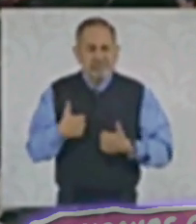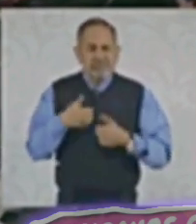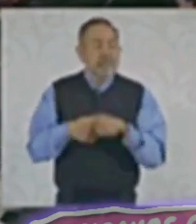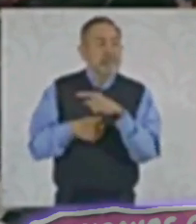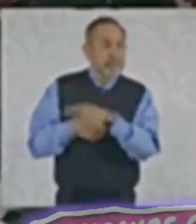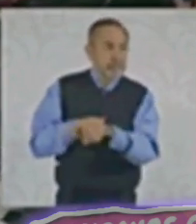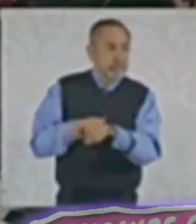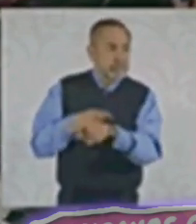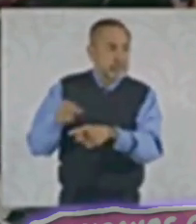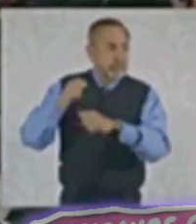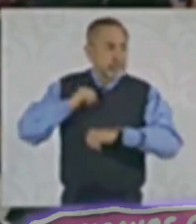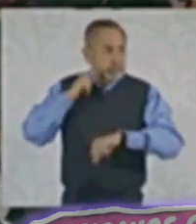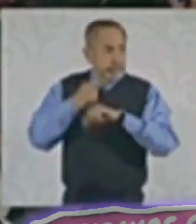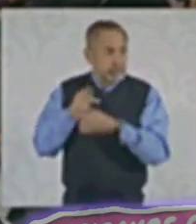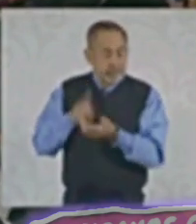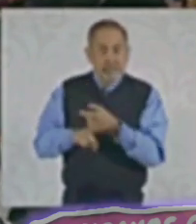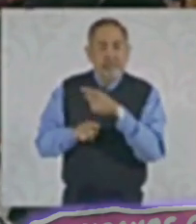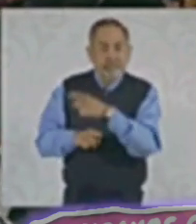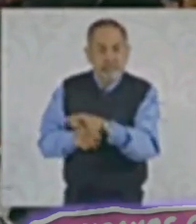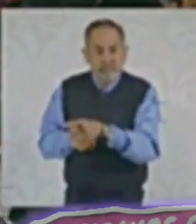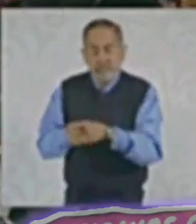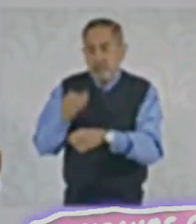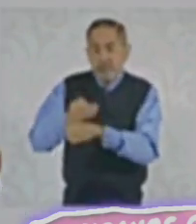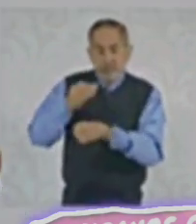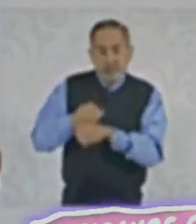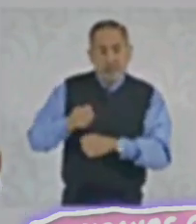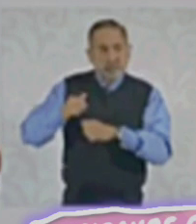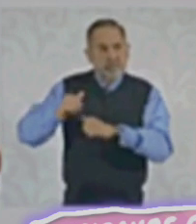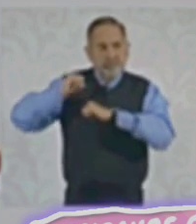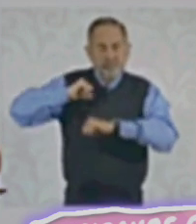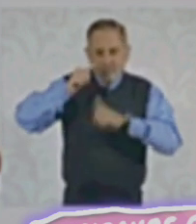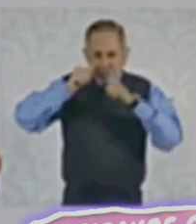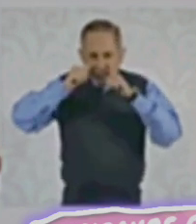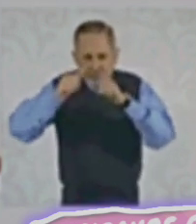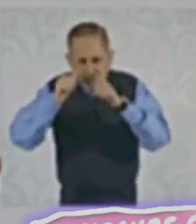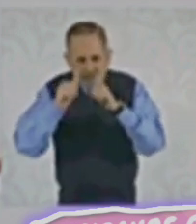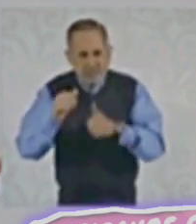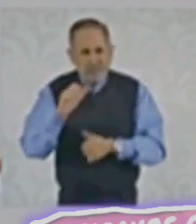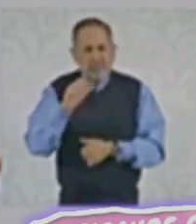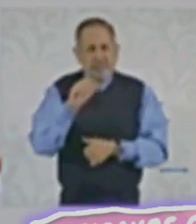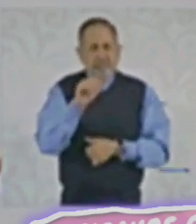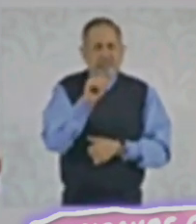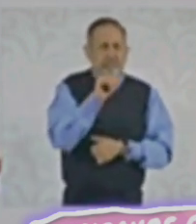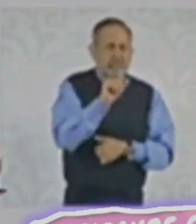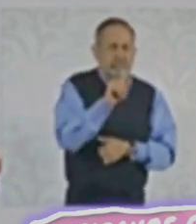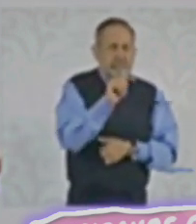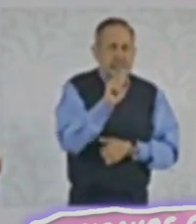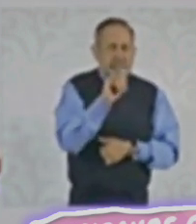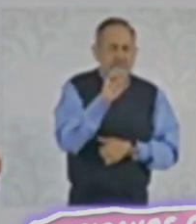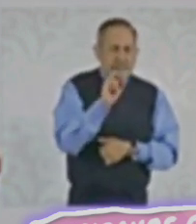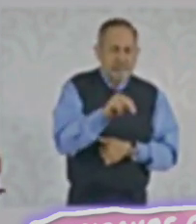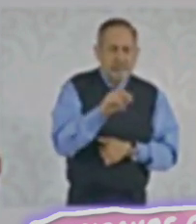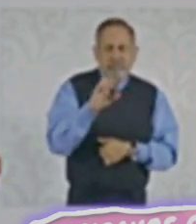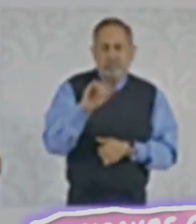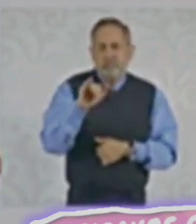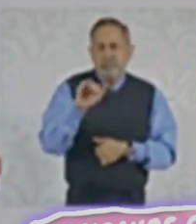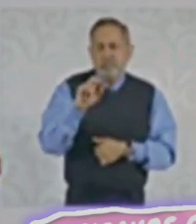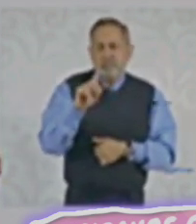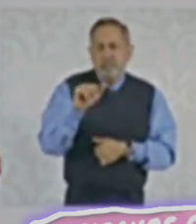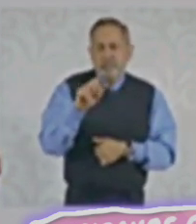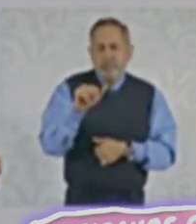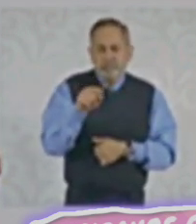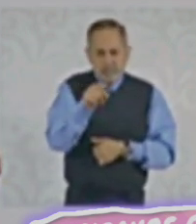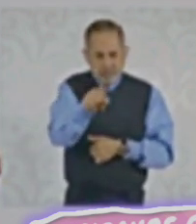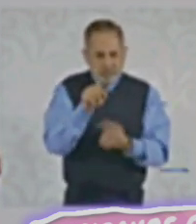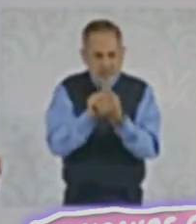Ella está ahora a cargo de Atención Ciudadana de la Presidencia. Entonces, si le puedes pasar a ella los datos